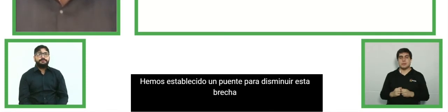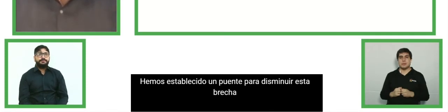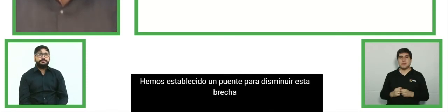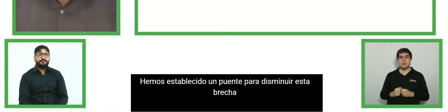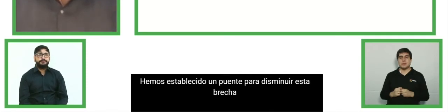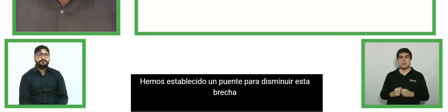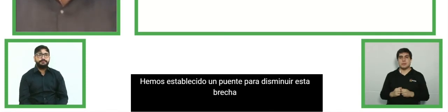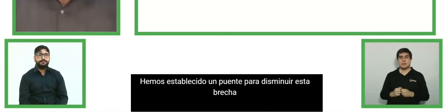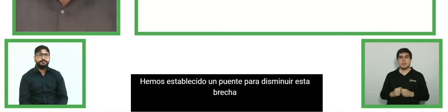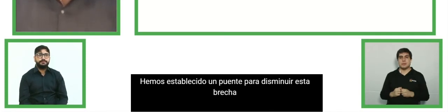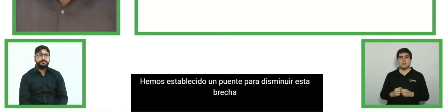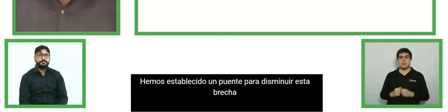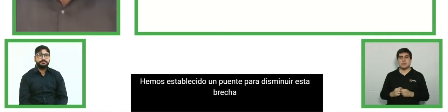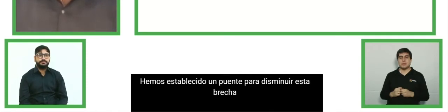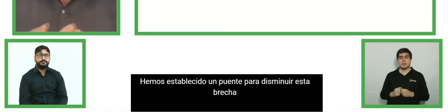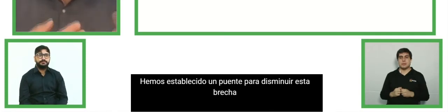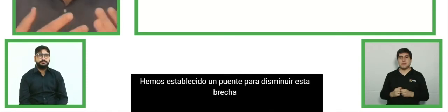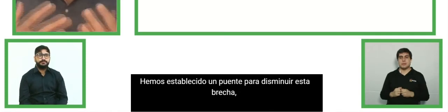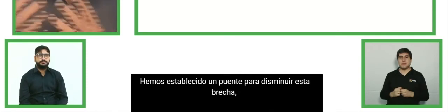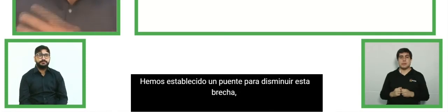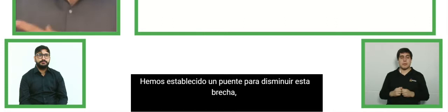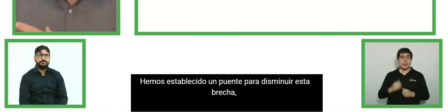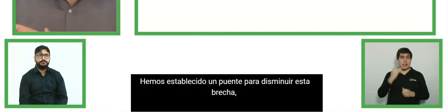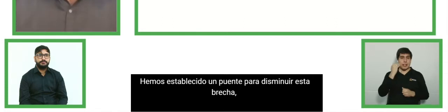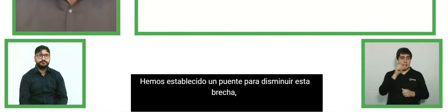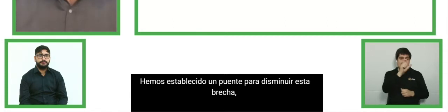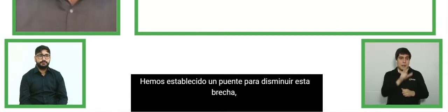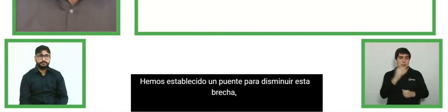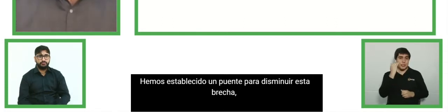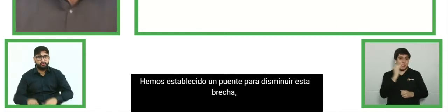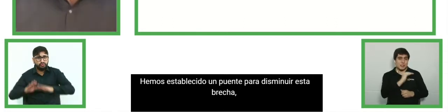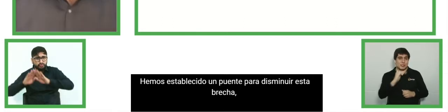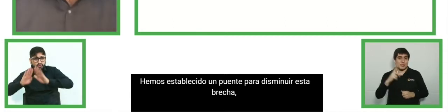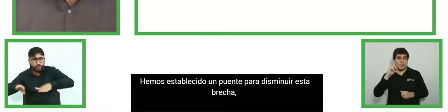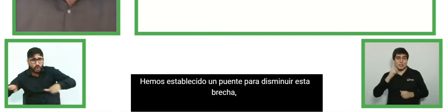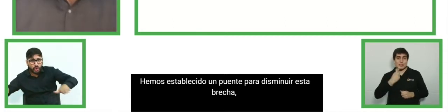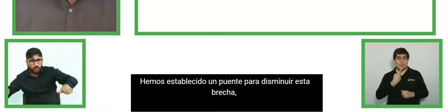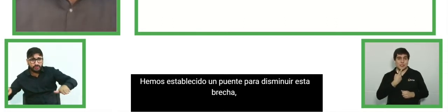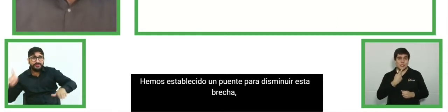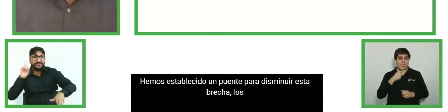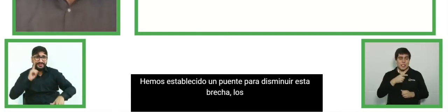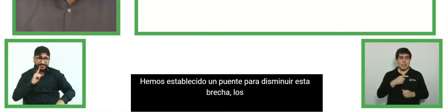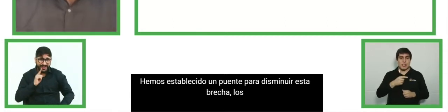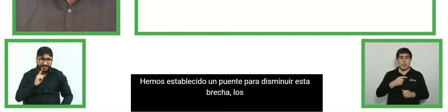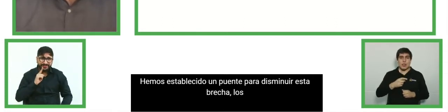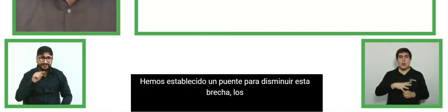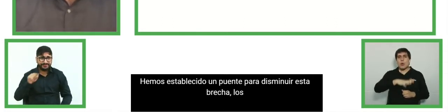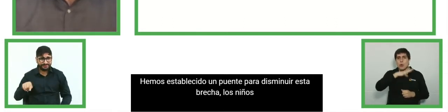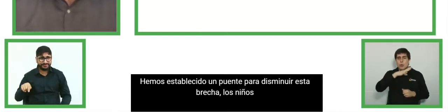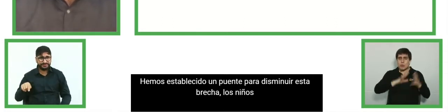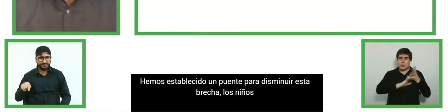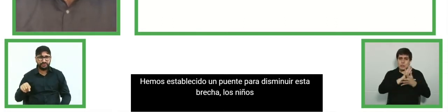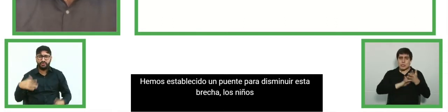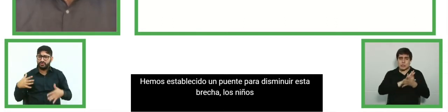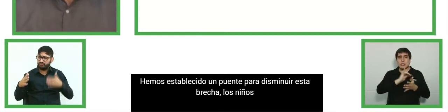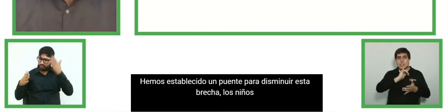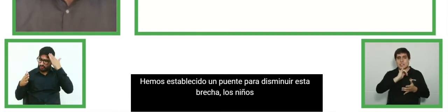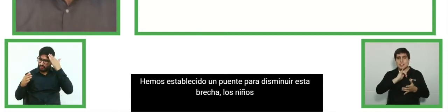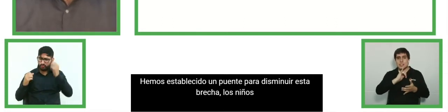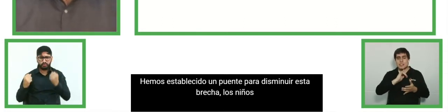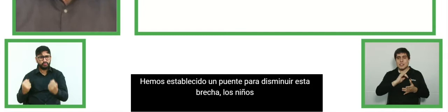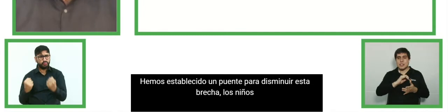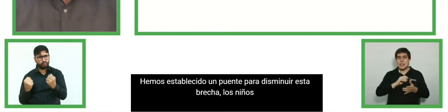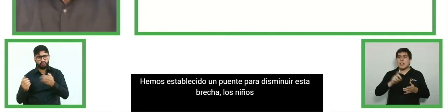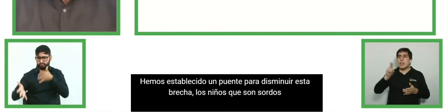los niños que son sordos necesitan el lenguaje de señas y los padres que no usan el lenguaje de